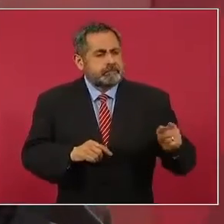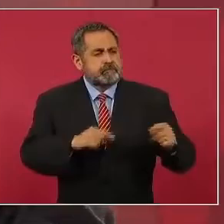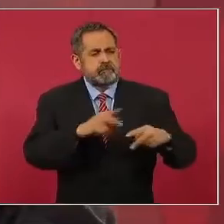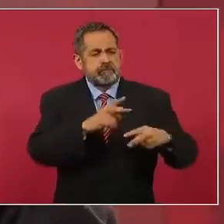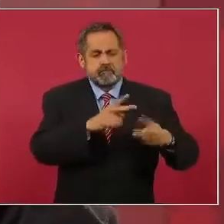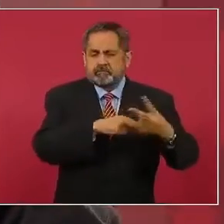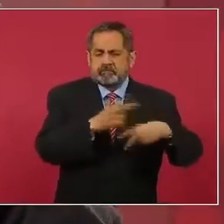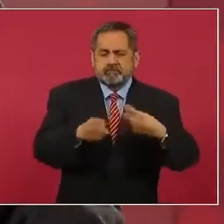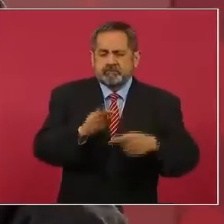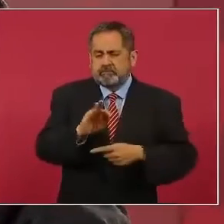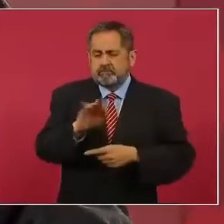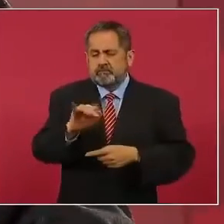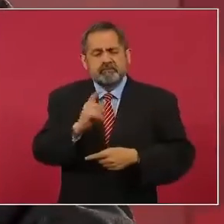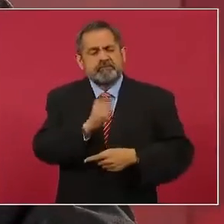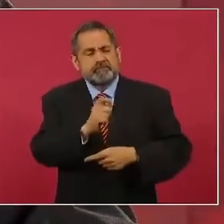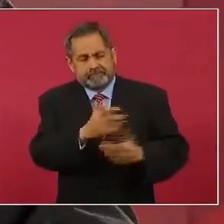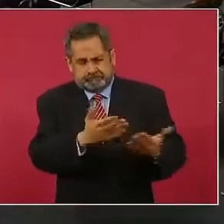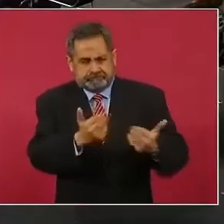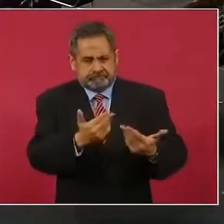participación,